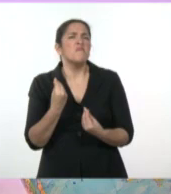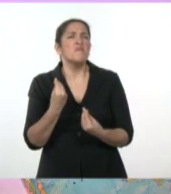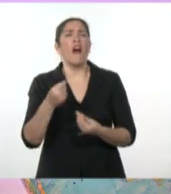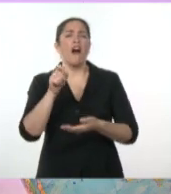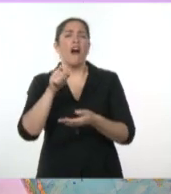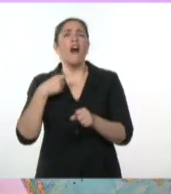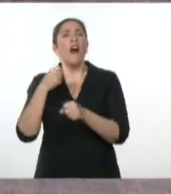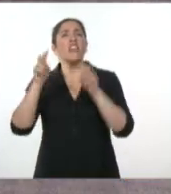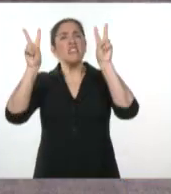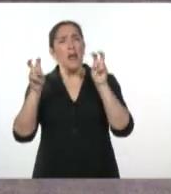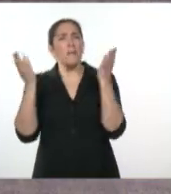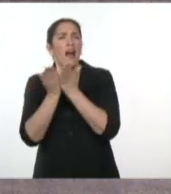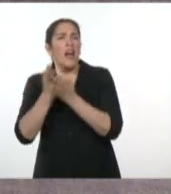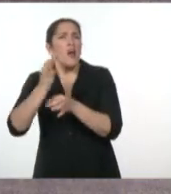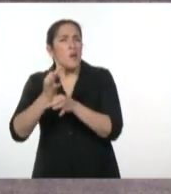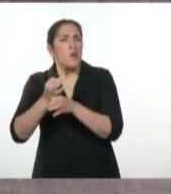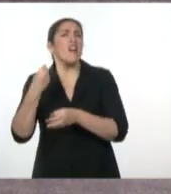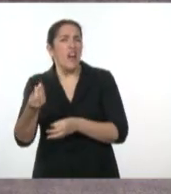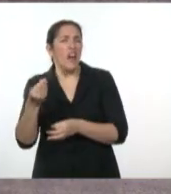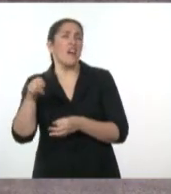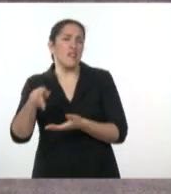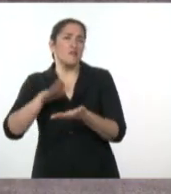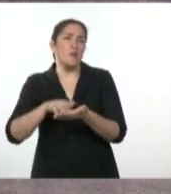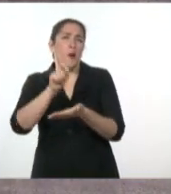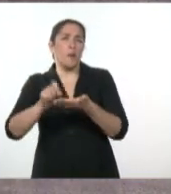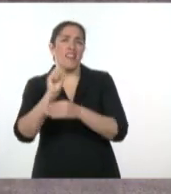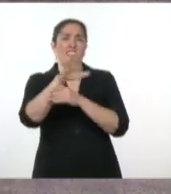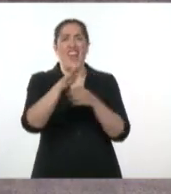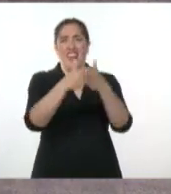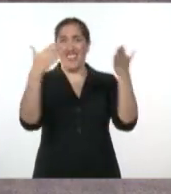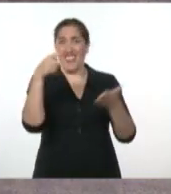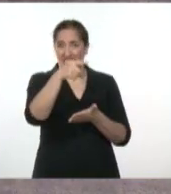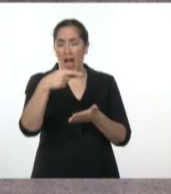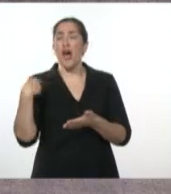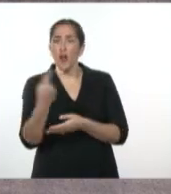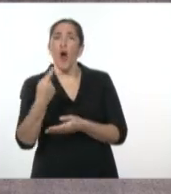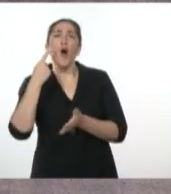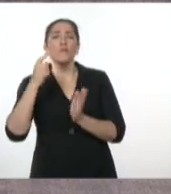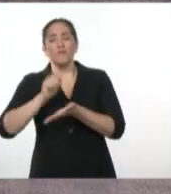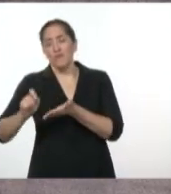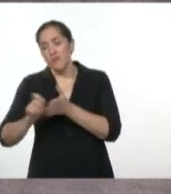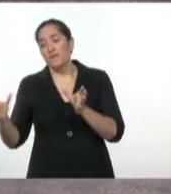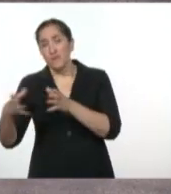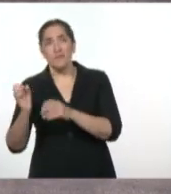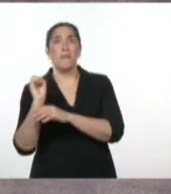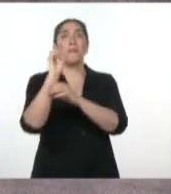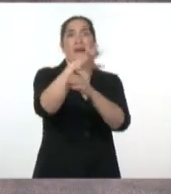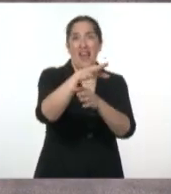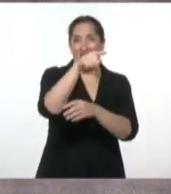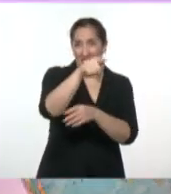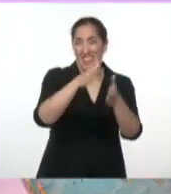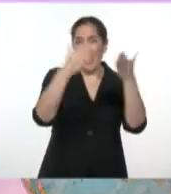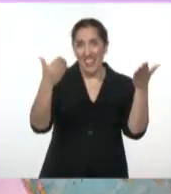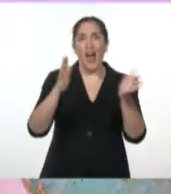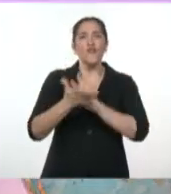carta de lectores y lo llevamos a la práctica, la elaboramos, que permite que las voces de los niños sean escuchadas. Claro, muy